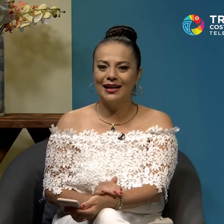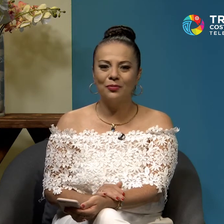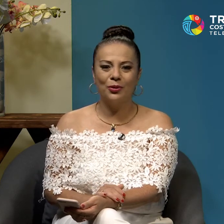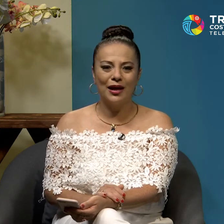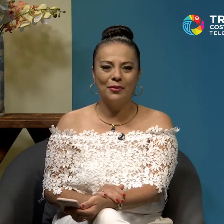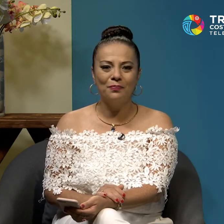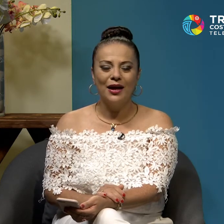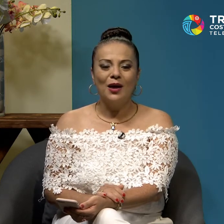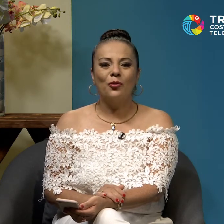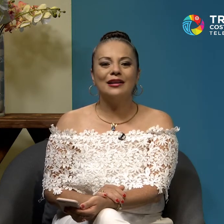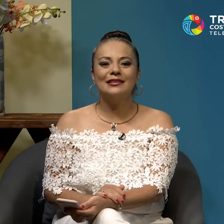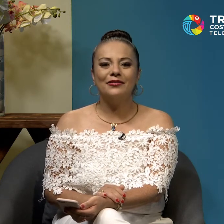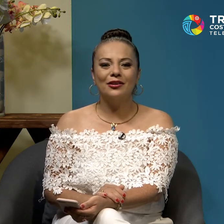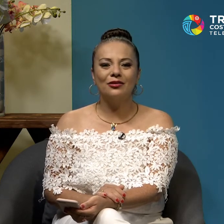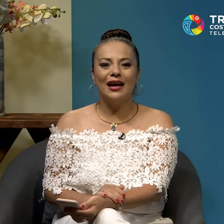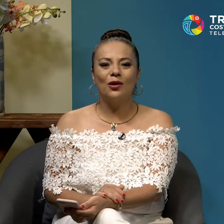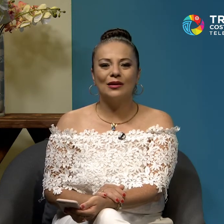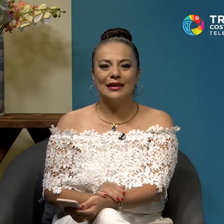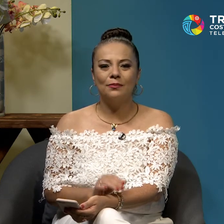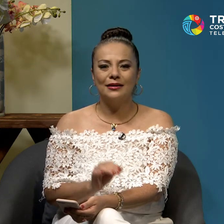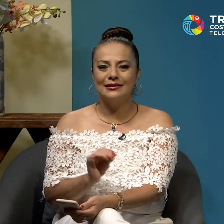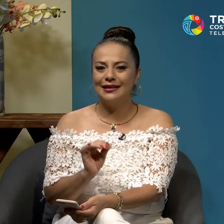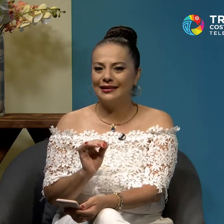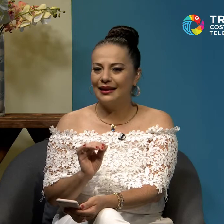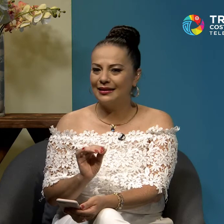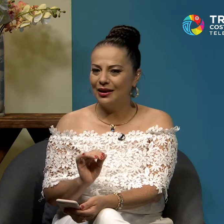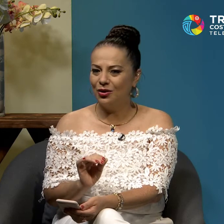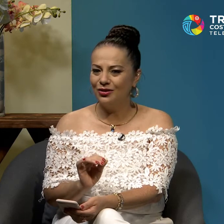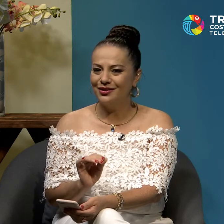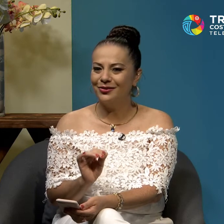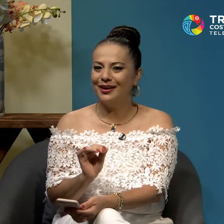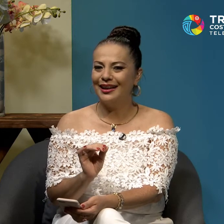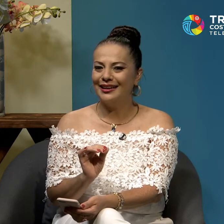acá en el programa. Puede escribirnos al WhatsApp